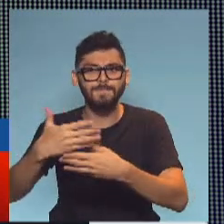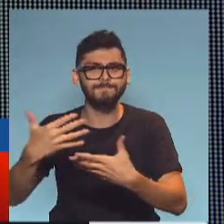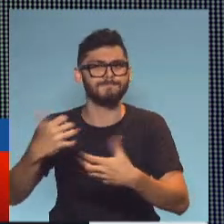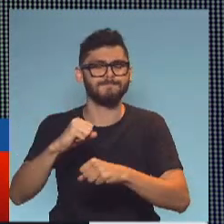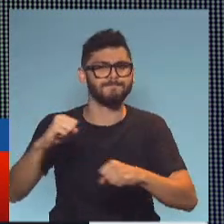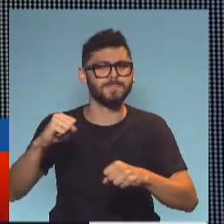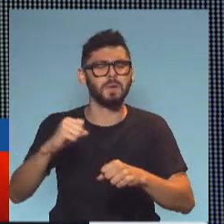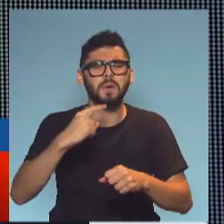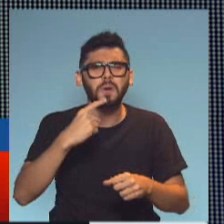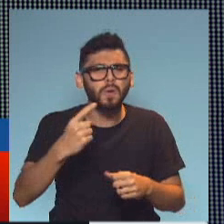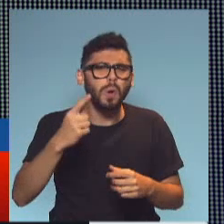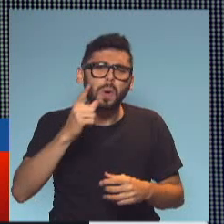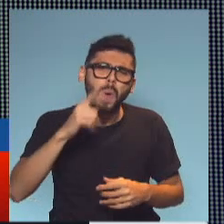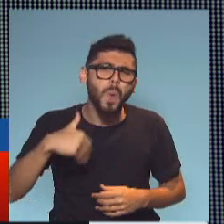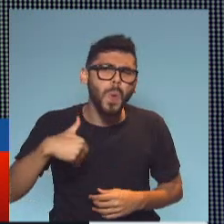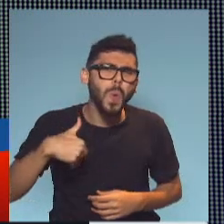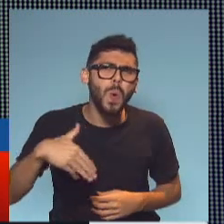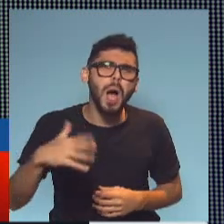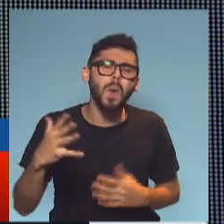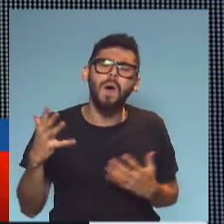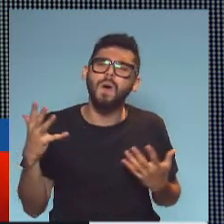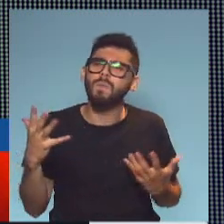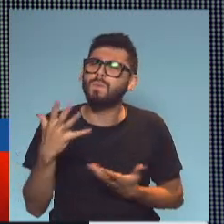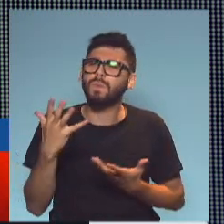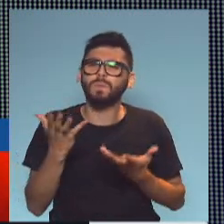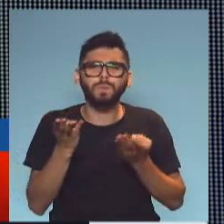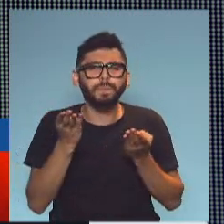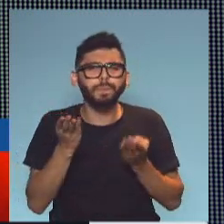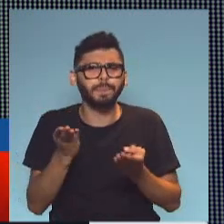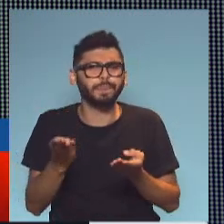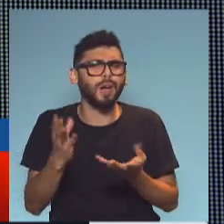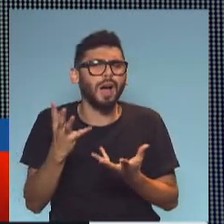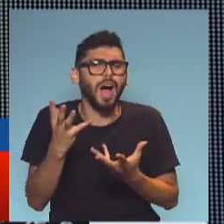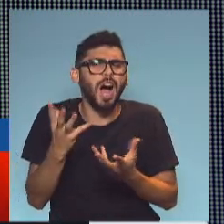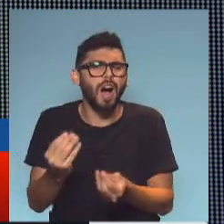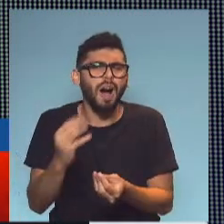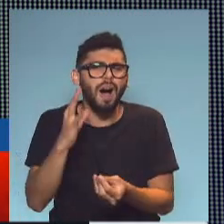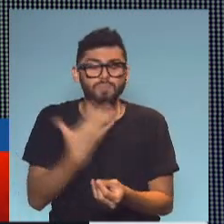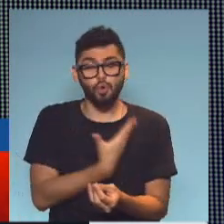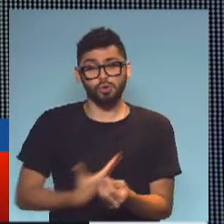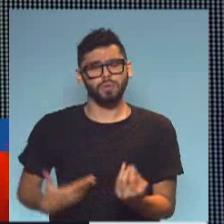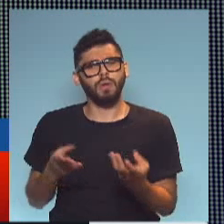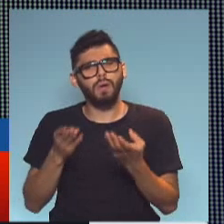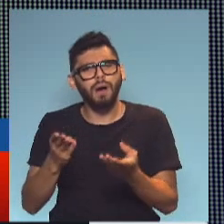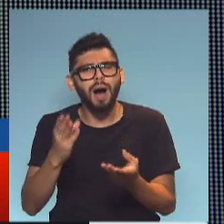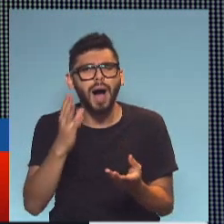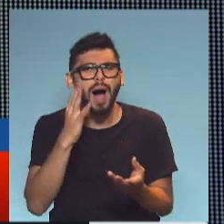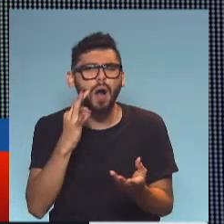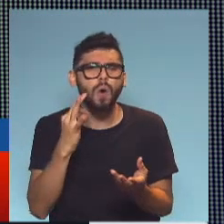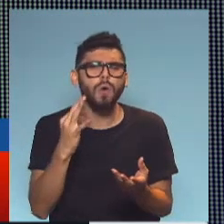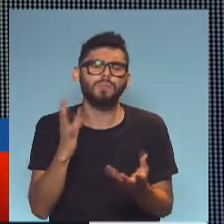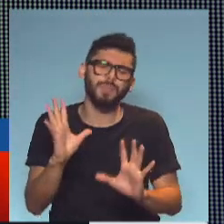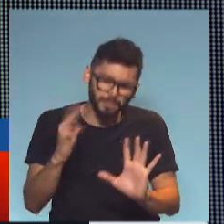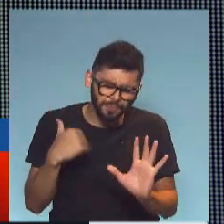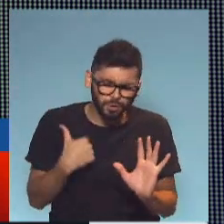alguna medida? ¿Piensan de alguna forma una ayuda estatal para ese tipo de comercios, de industria?